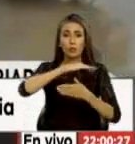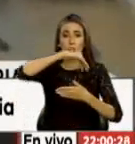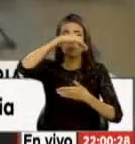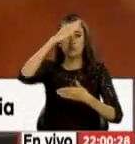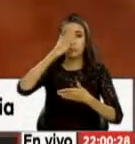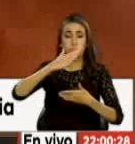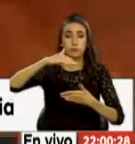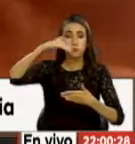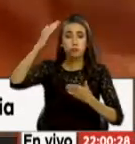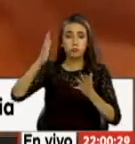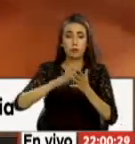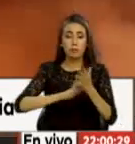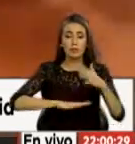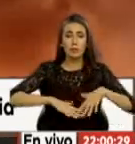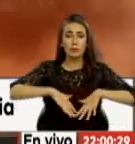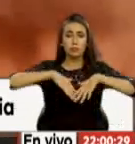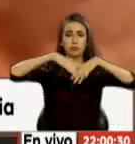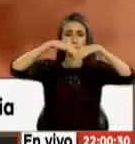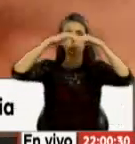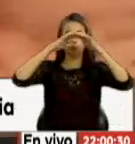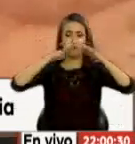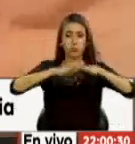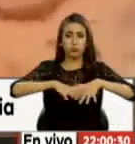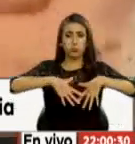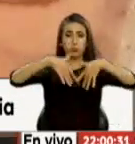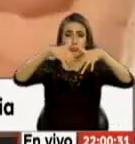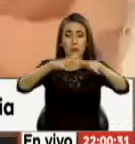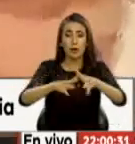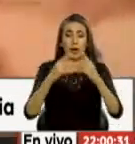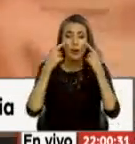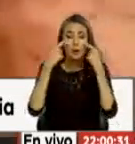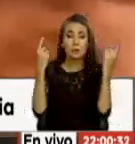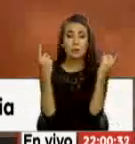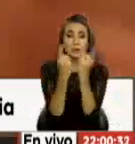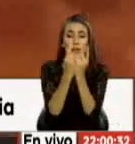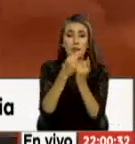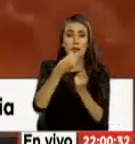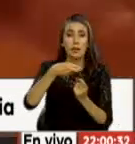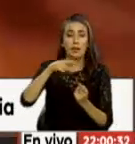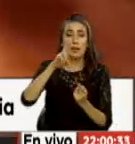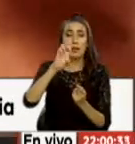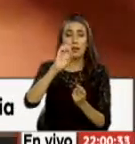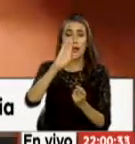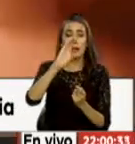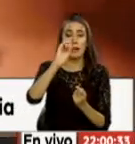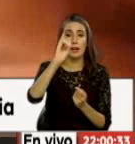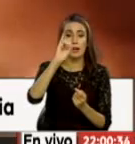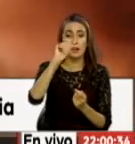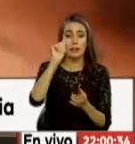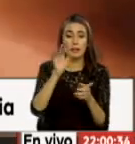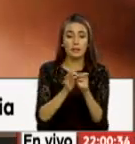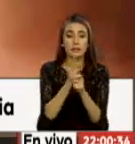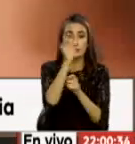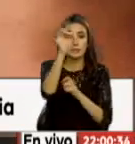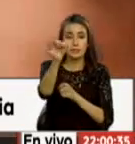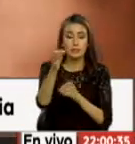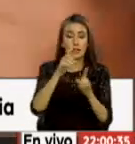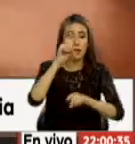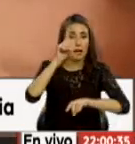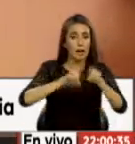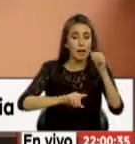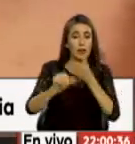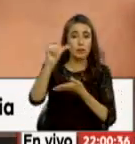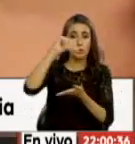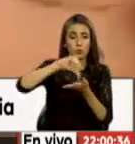formaron torrentes de agua y fango que sorprendieron a los habitantes de las localidades griegas de Mandra, Nea Peramos y Megara, a unos 20 kilómetros